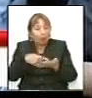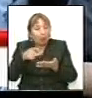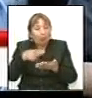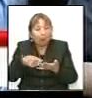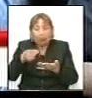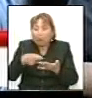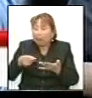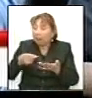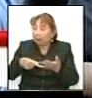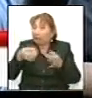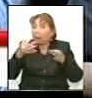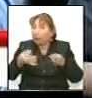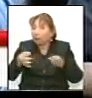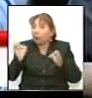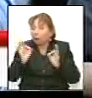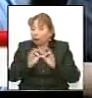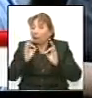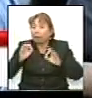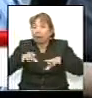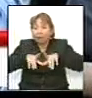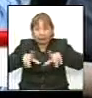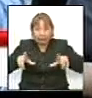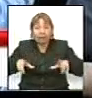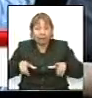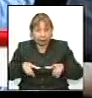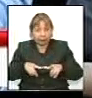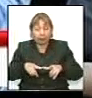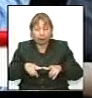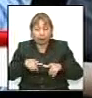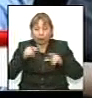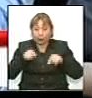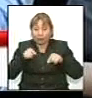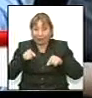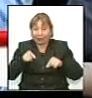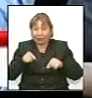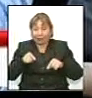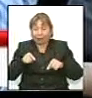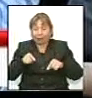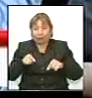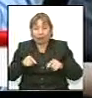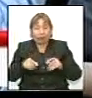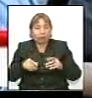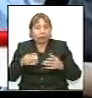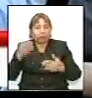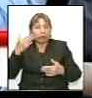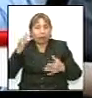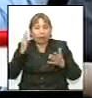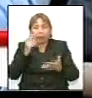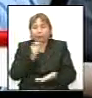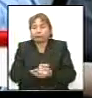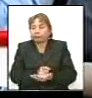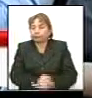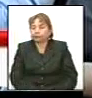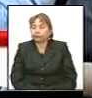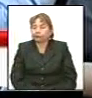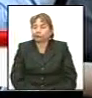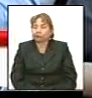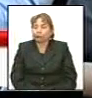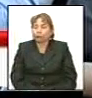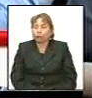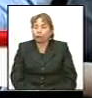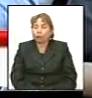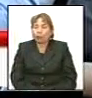efectivamente en el campo que este es ese que es ciudadano que fue censado digamos tenga esa regla